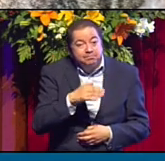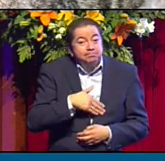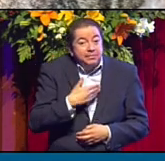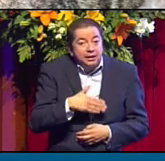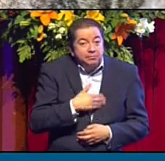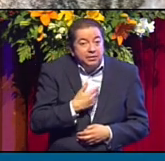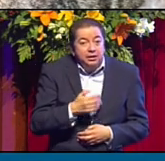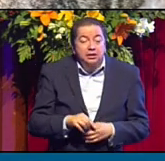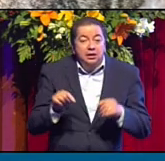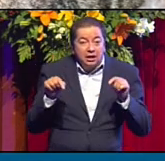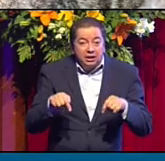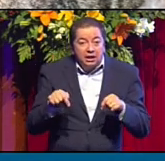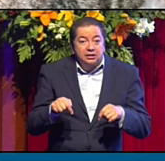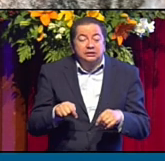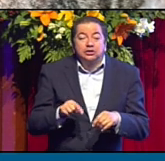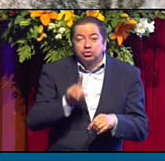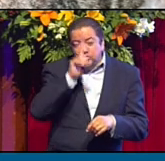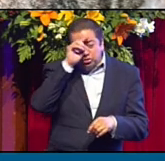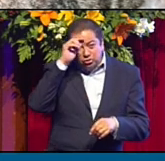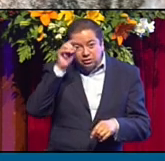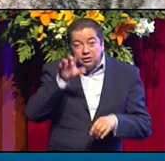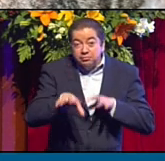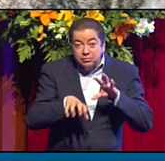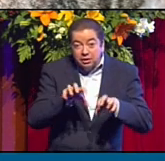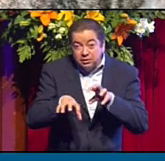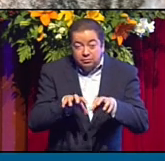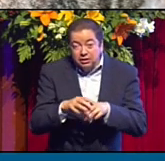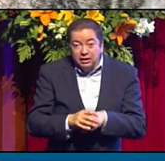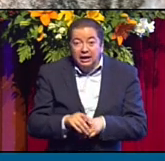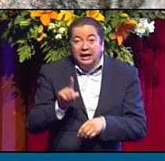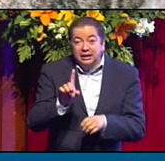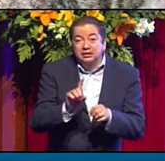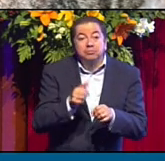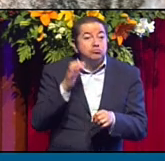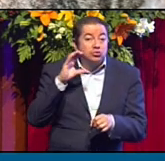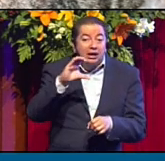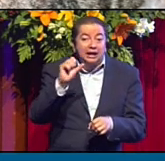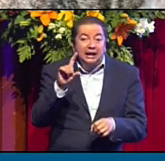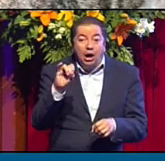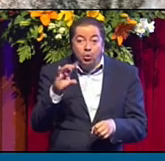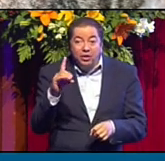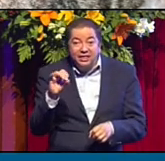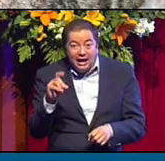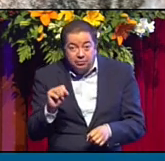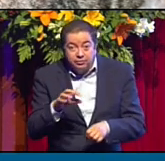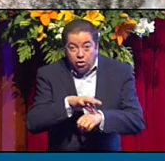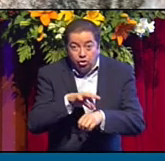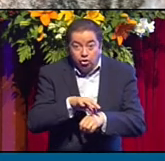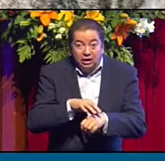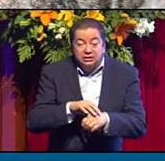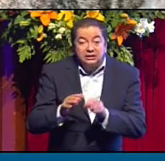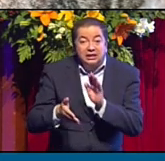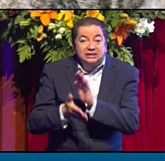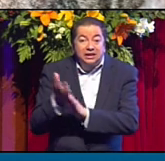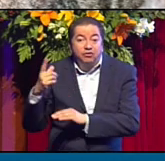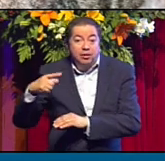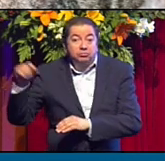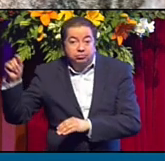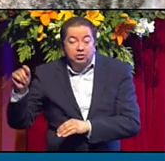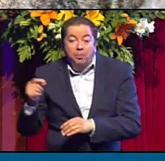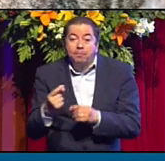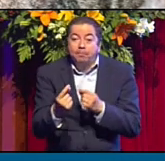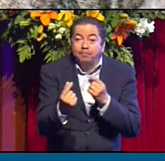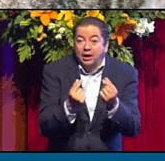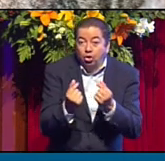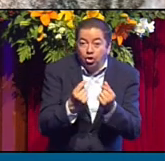nuestra veterinaria histórica, la Claudita Márquez, nos tuvo que dejar. Y ni siquiera fue solo por un tema económico, sino fue